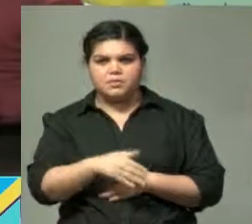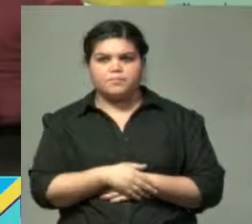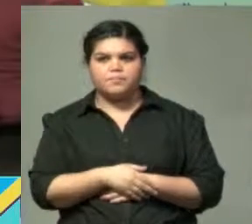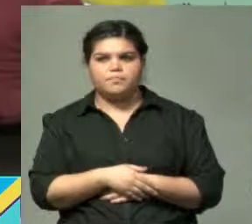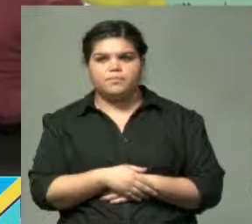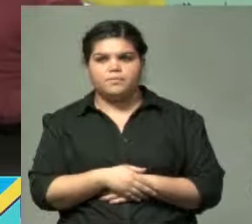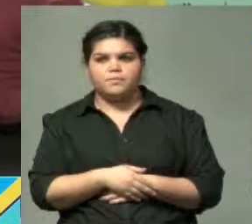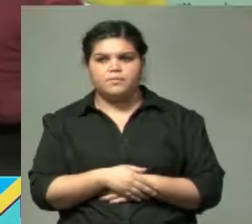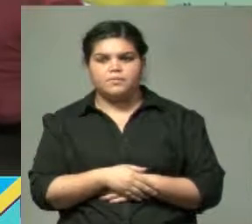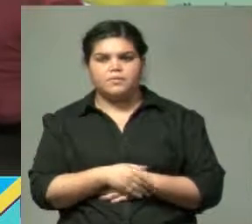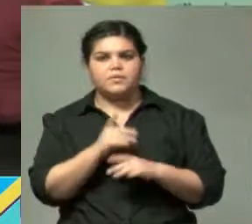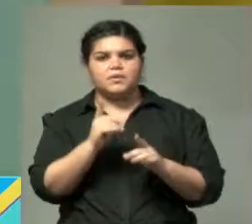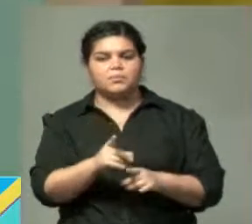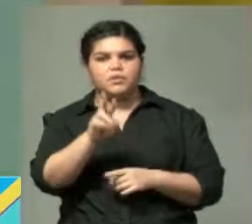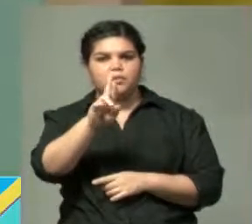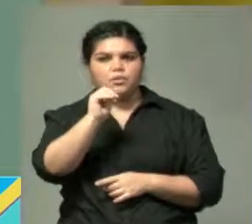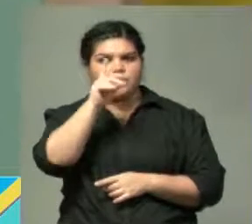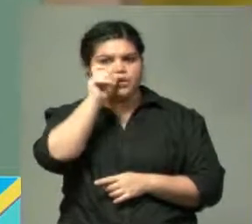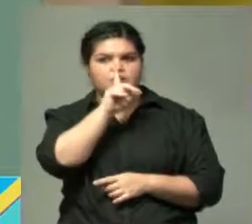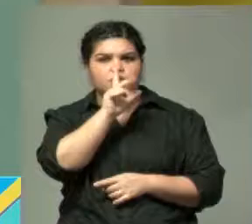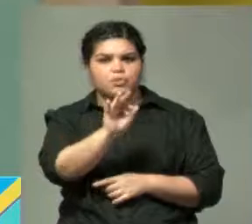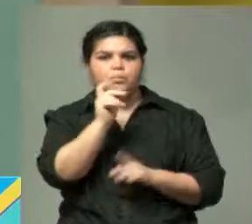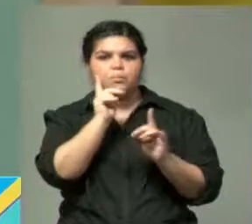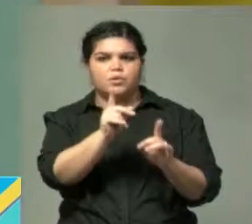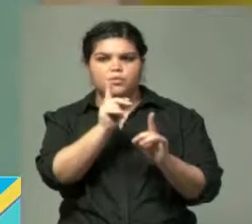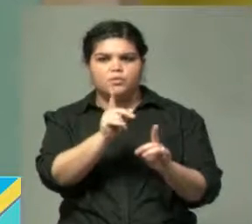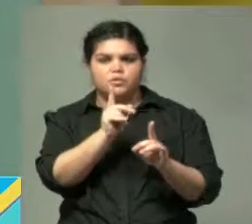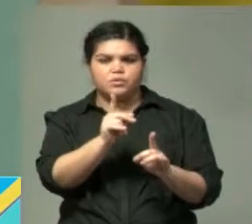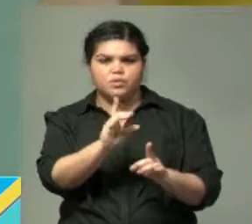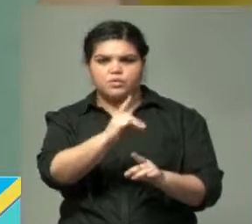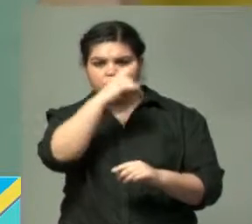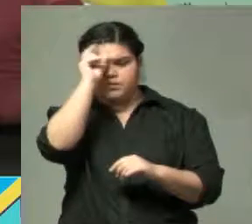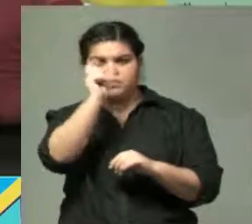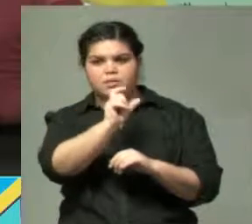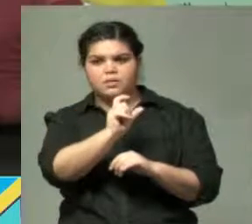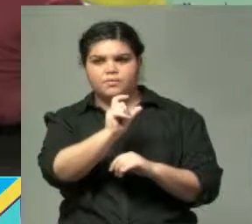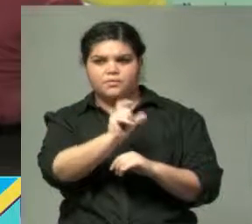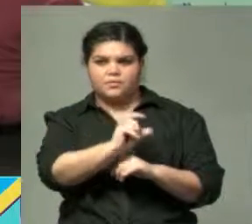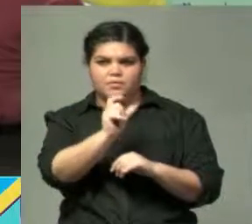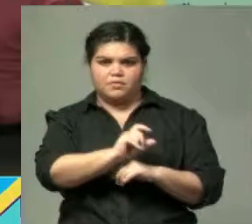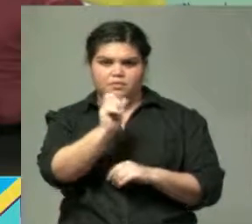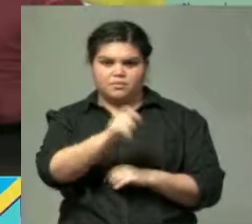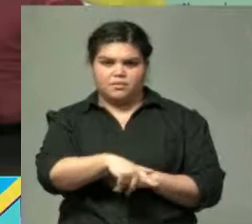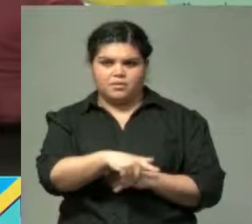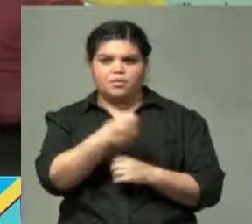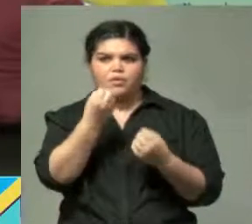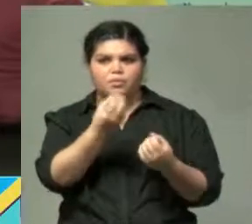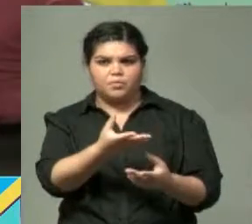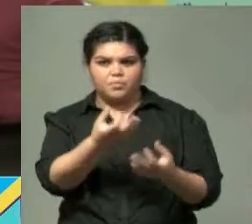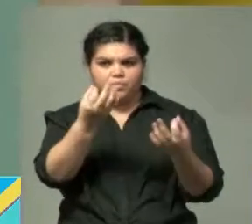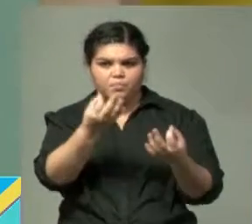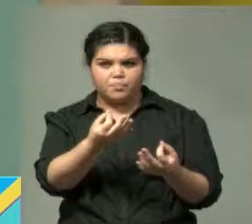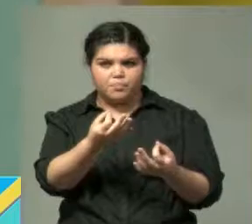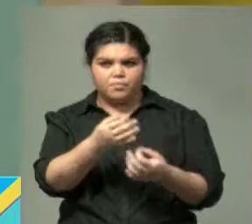buenas tardes. Y Roberto Reutemann, profesor docente de la Facultad de Ciencias Políticas y Sociales de la Casa. ¿Cómo está, Roberto? Muchas gracias por estar aquí.